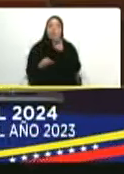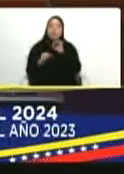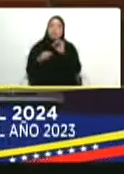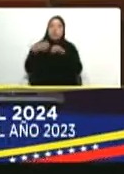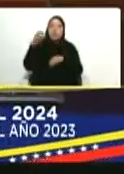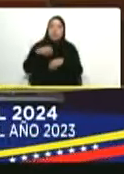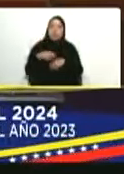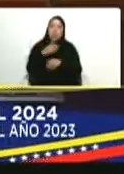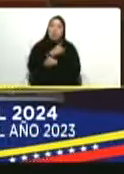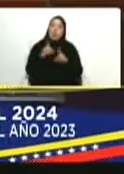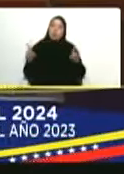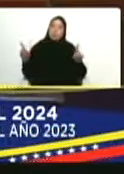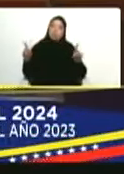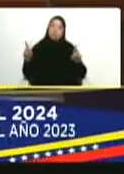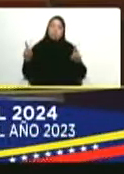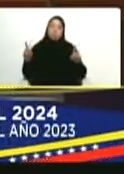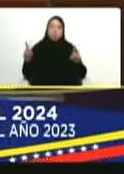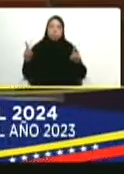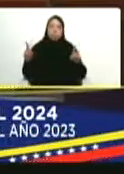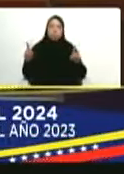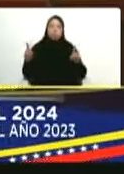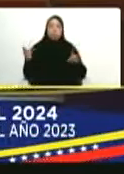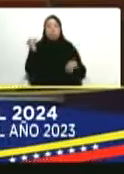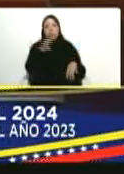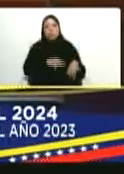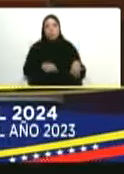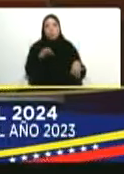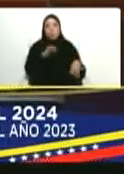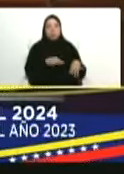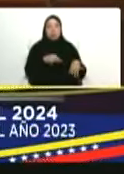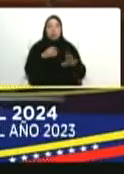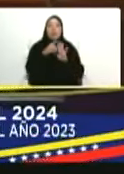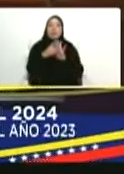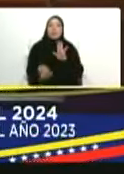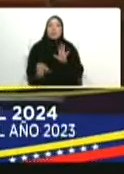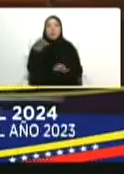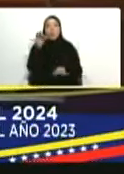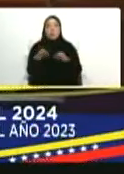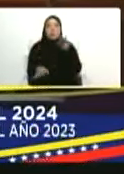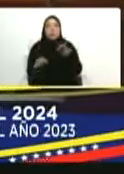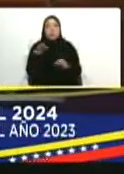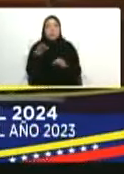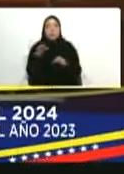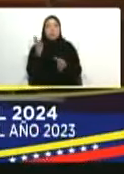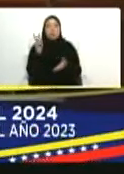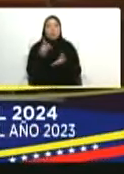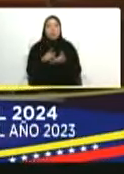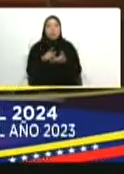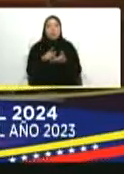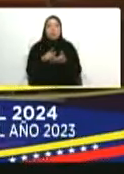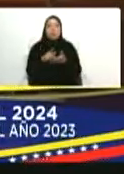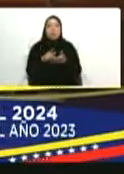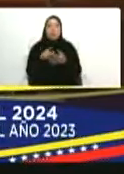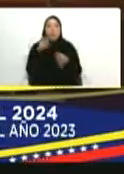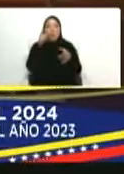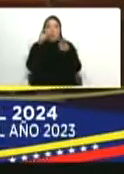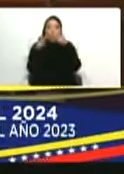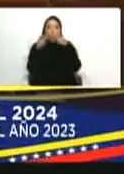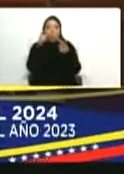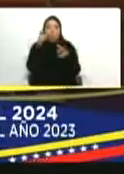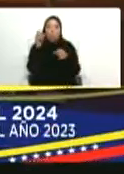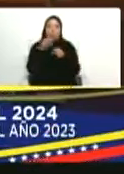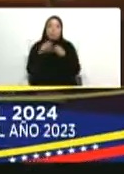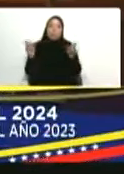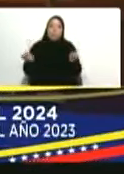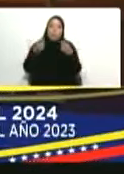Estado democrático y, democrático y social, de derecho y de justicia, que hemos venido edificando a la gloria